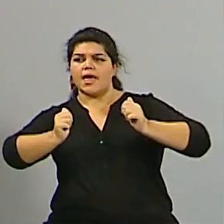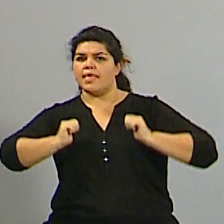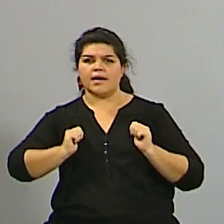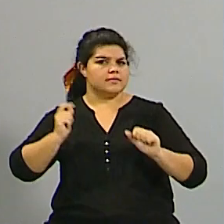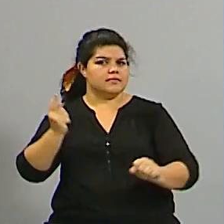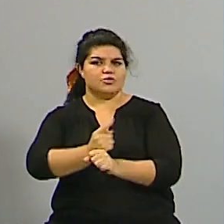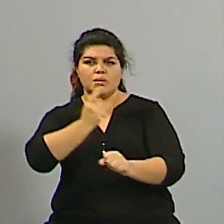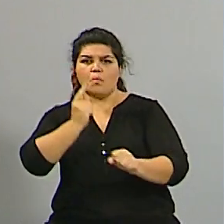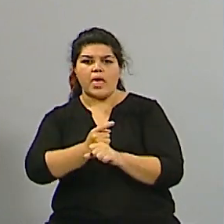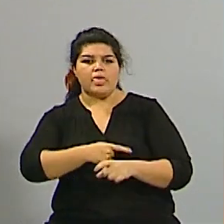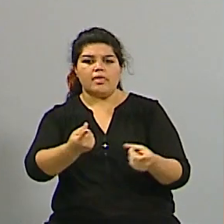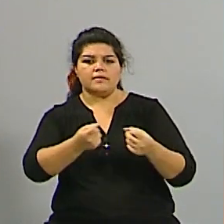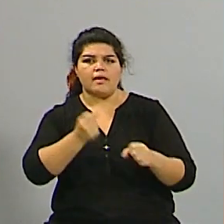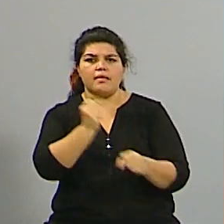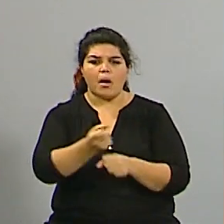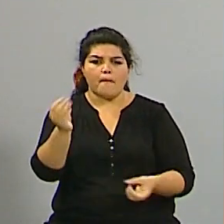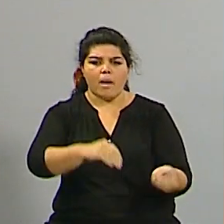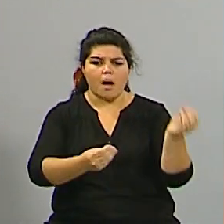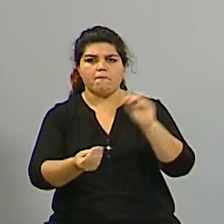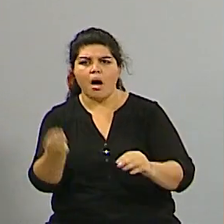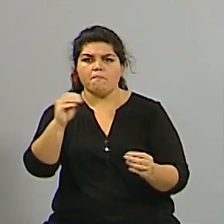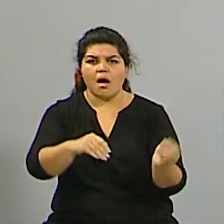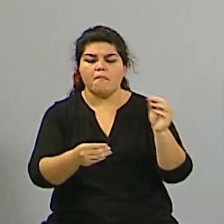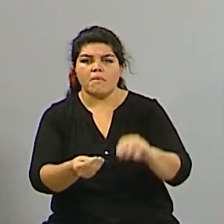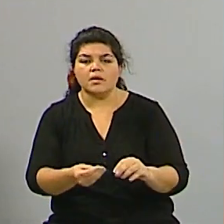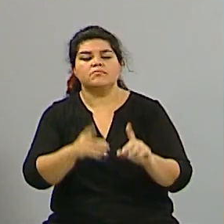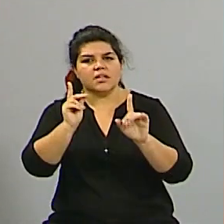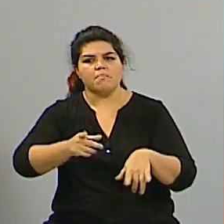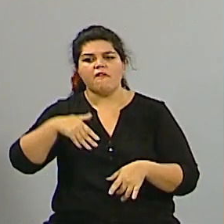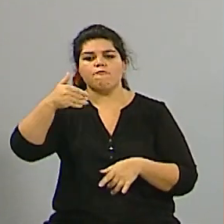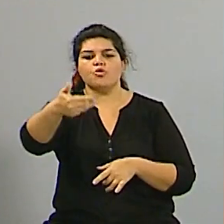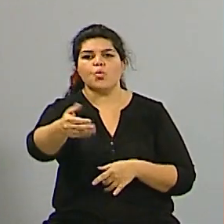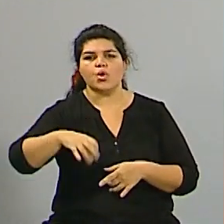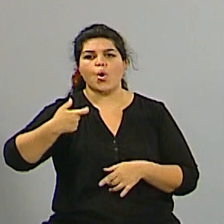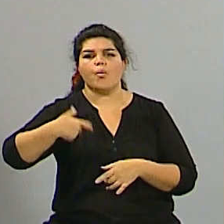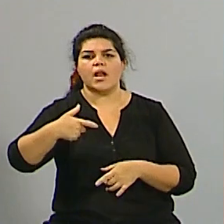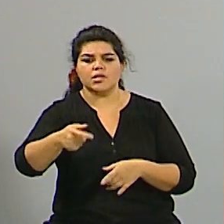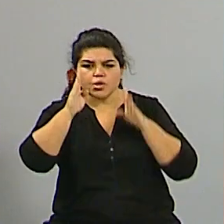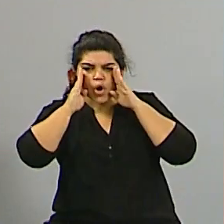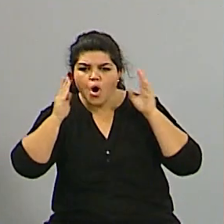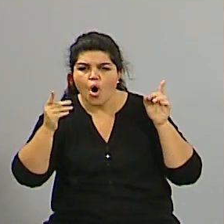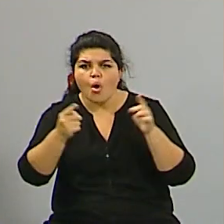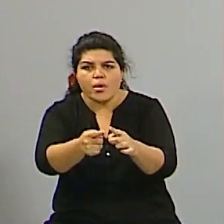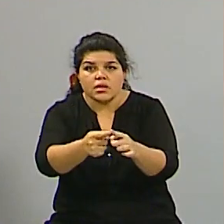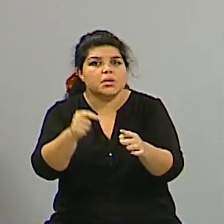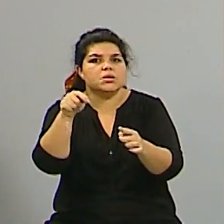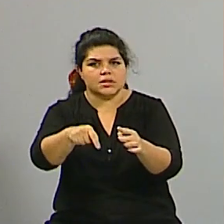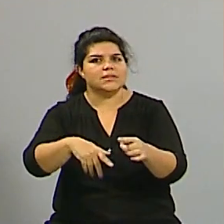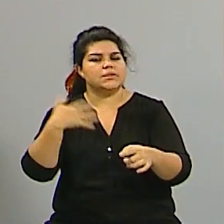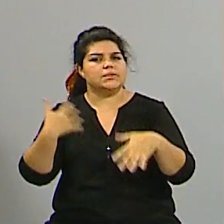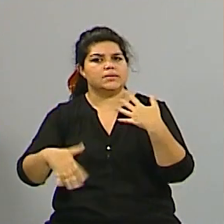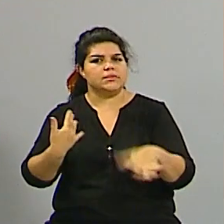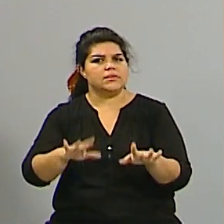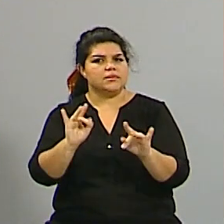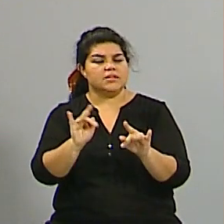mismo tiempo lo que puede llegar a ser su futuro, pensando en un retiro y en una jubilación. ¿Cómo está el panorama en nuestro país? ¿Qué